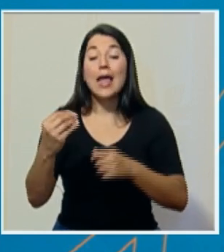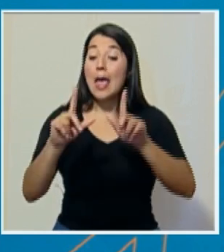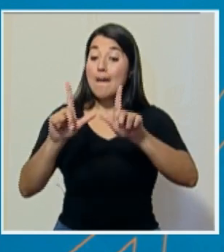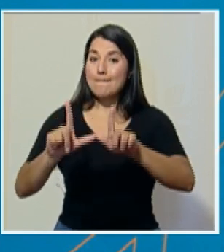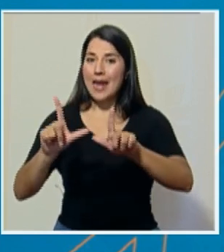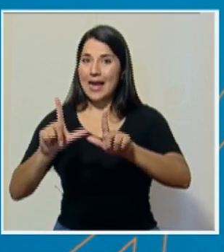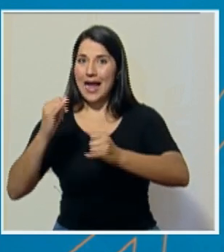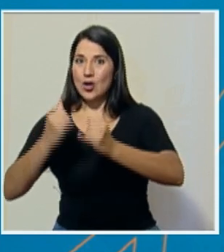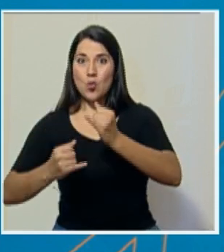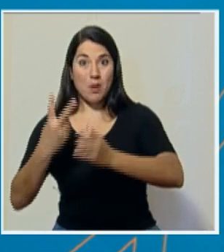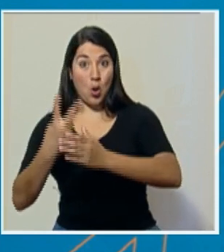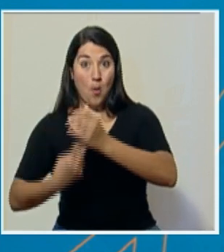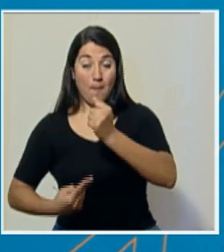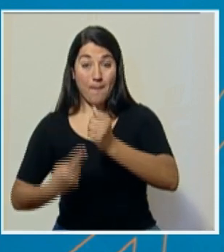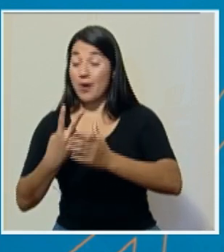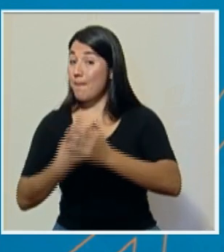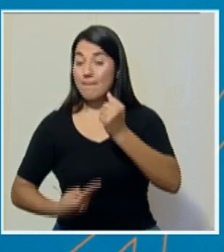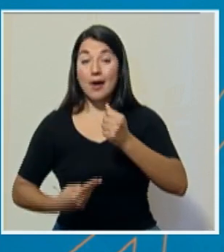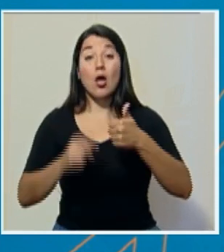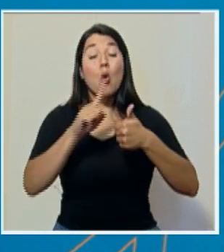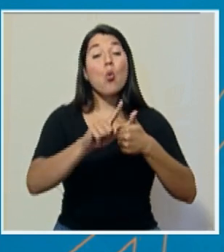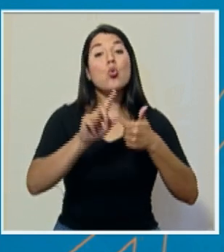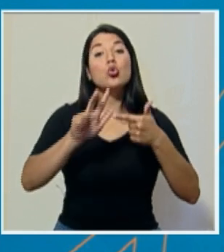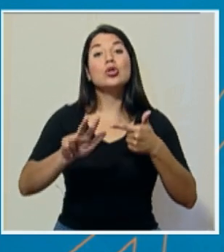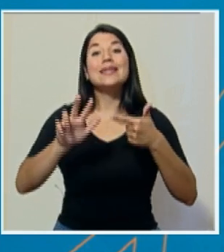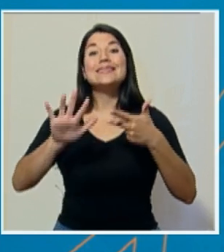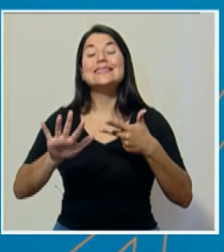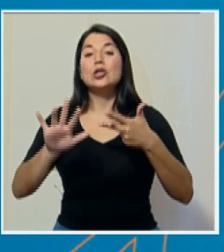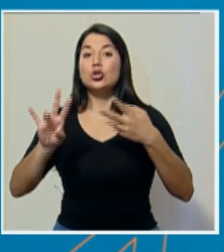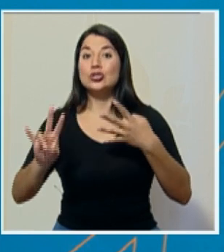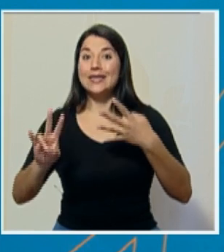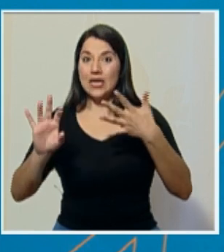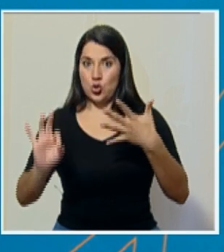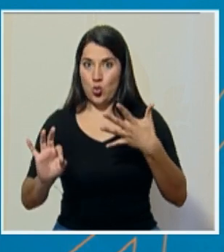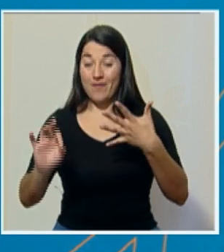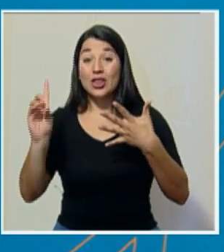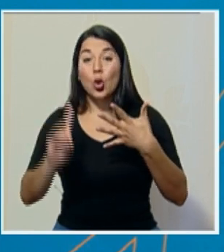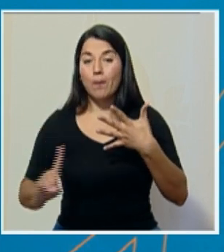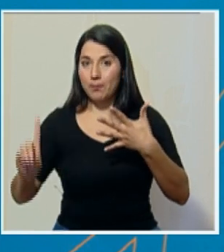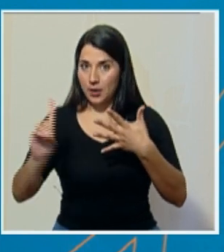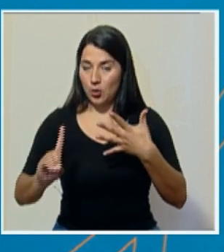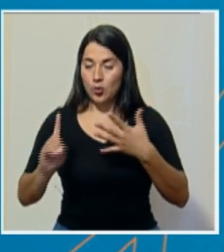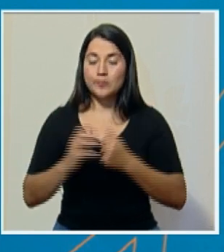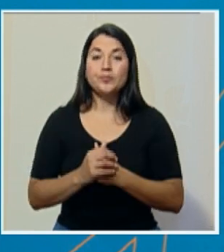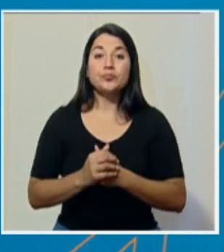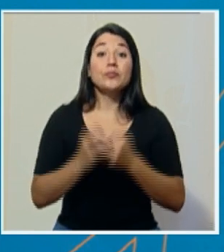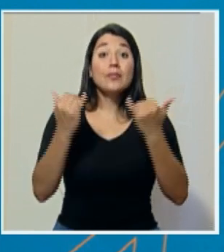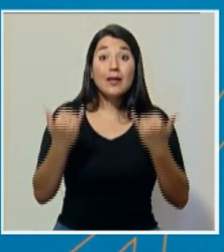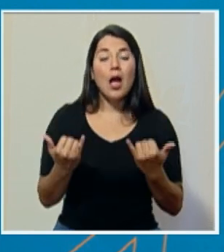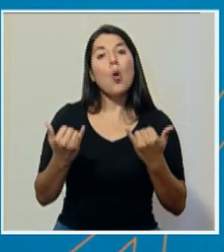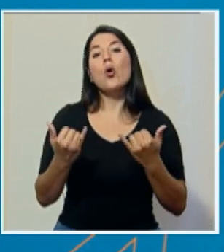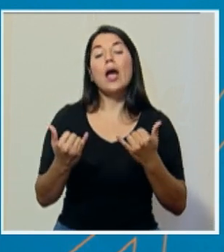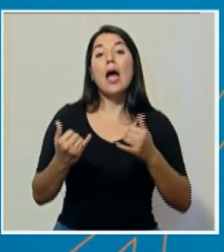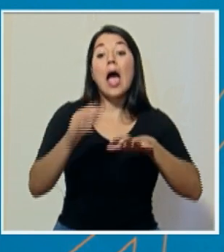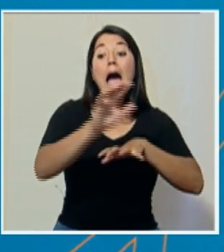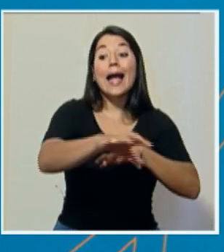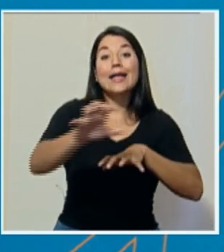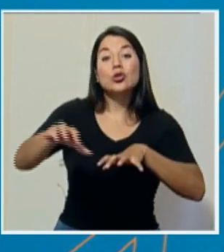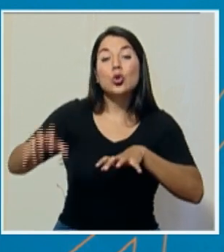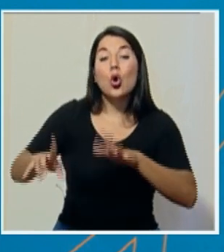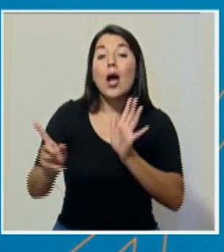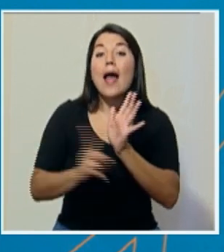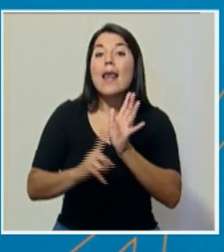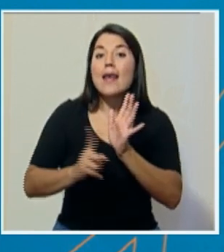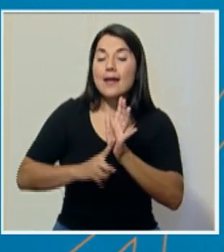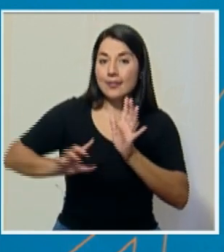placas impar 1, 3, 5, 7 y 9. En los cantones de alerta naranja